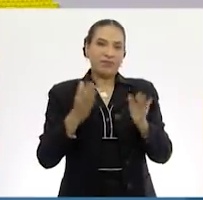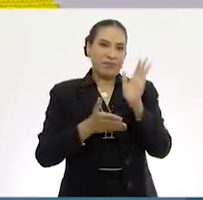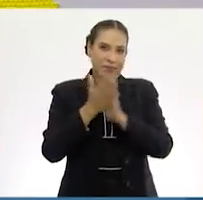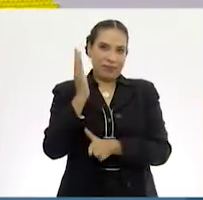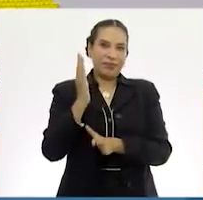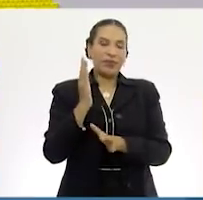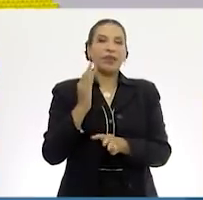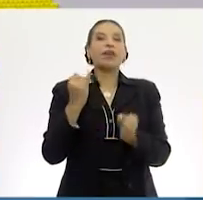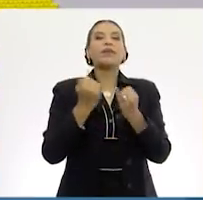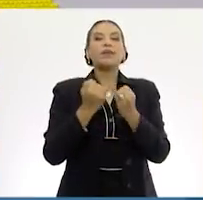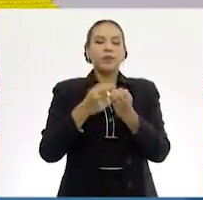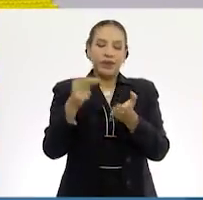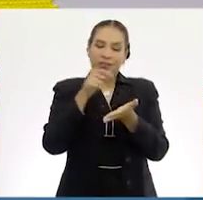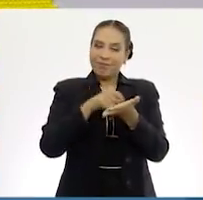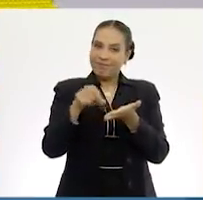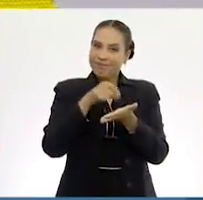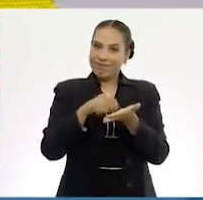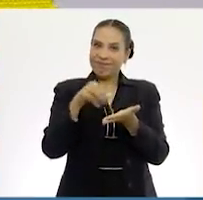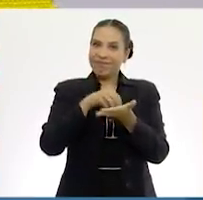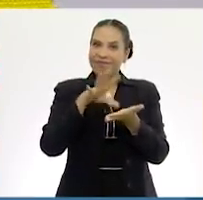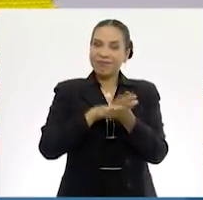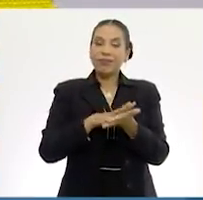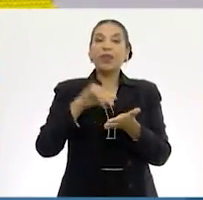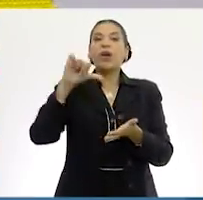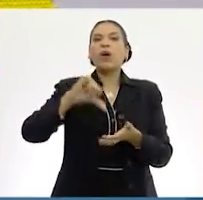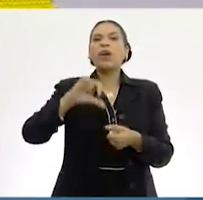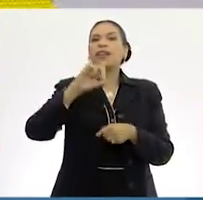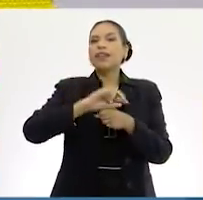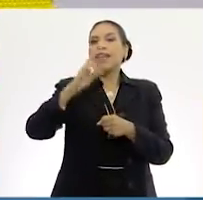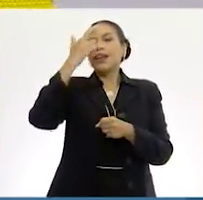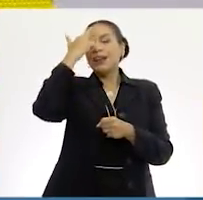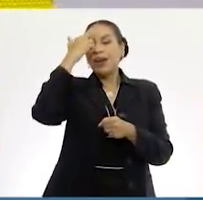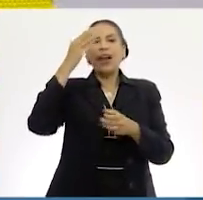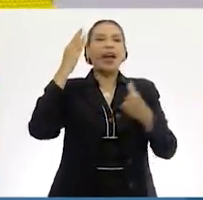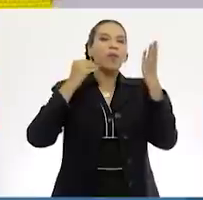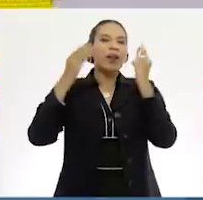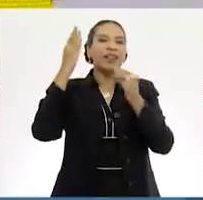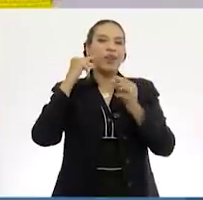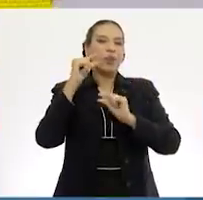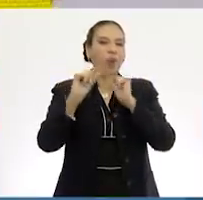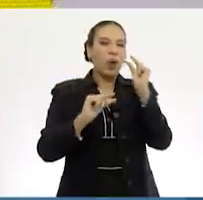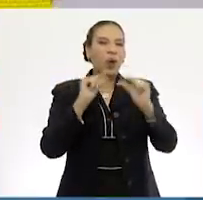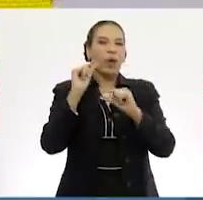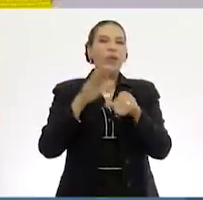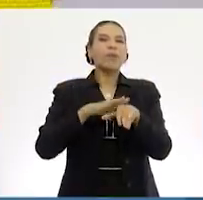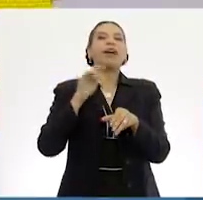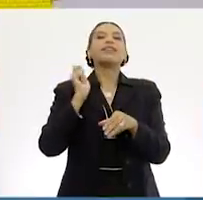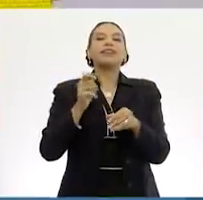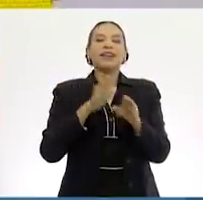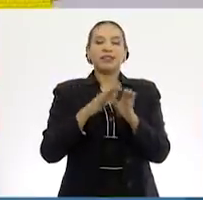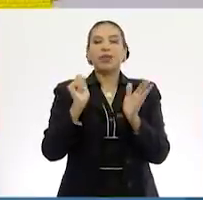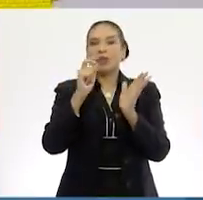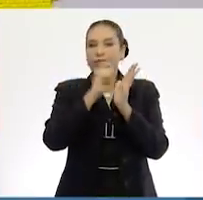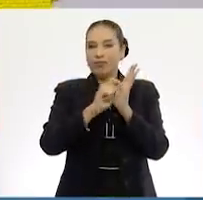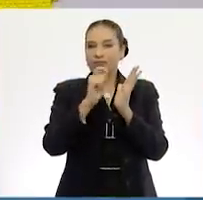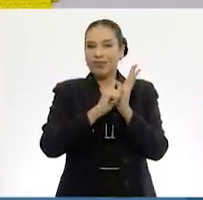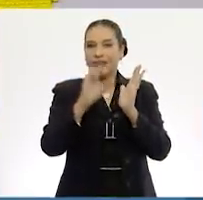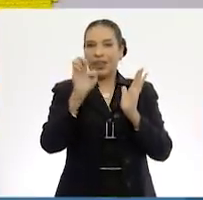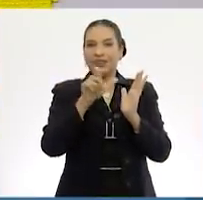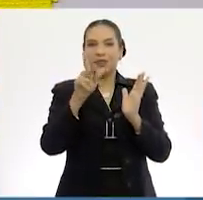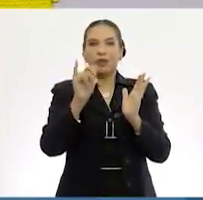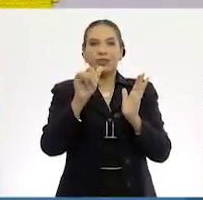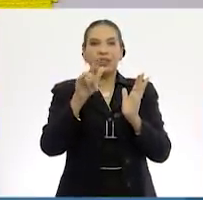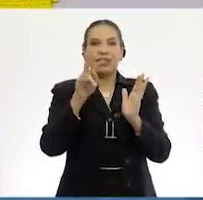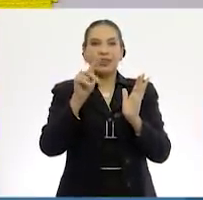para poder tomar notas. Recuerden que el día de hoy estaremos aprendiendo un poco más de lo que son los textos expositivos y